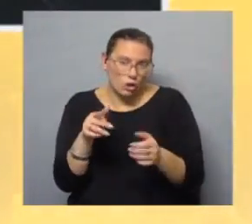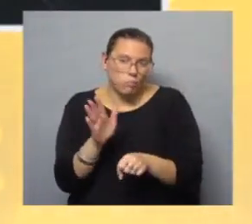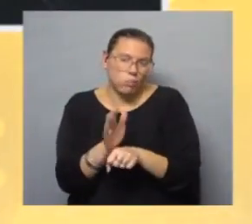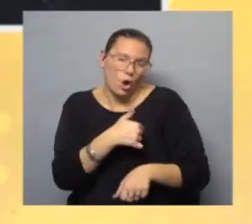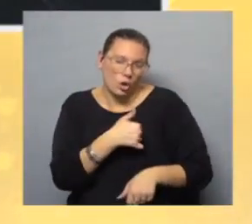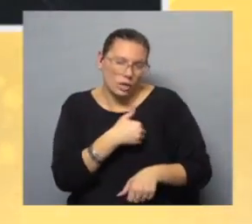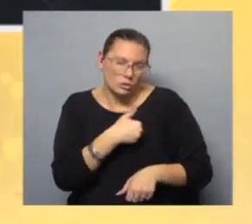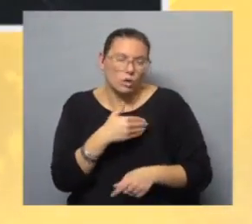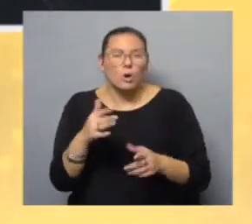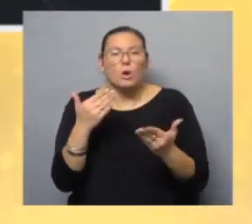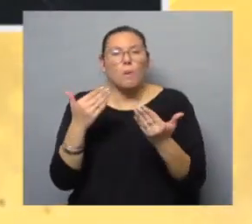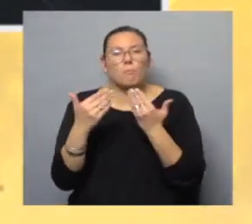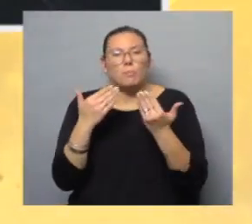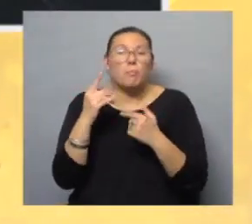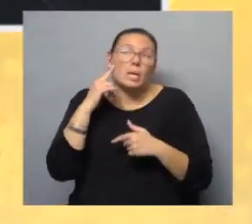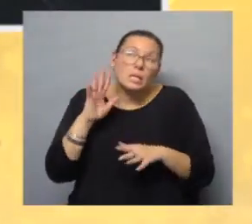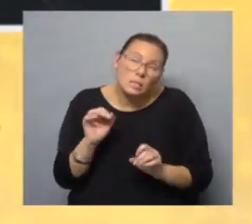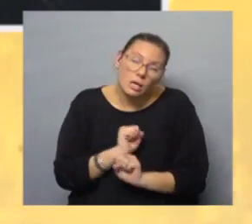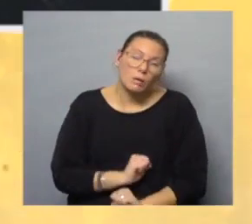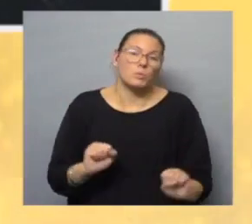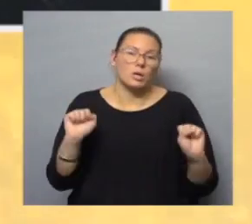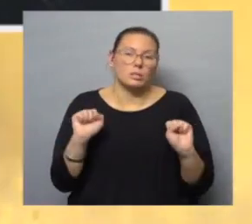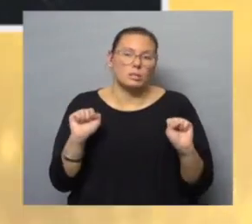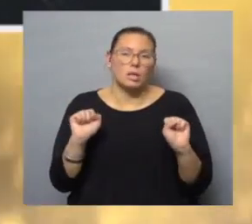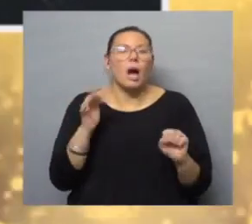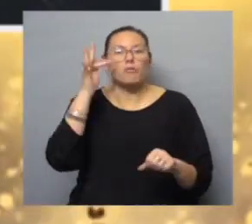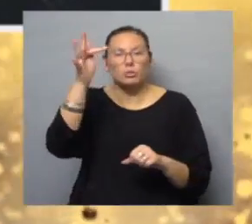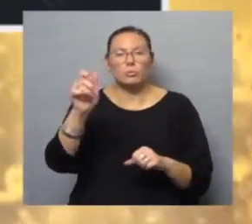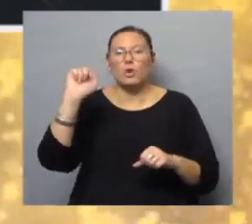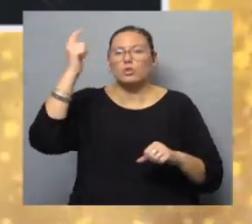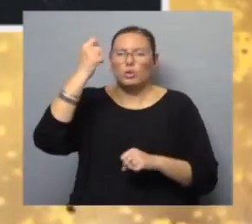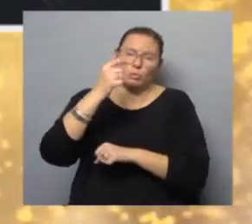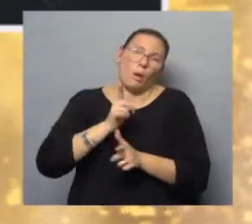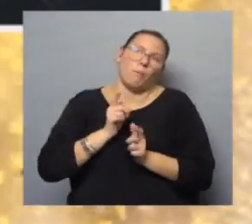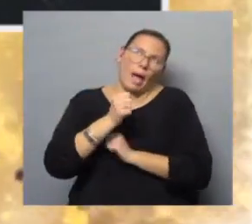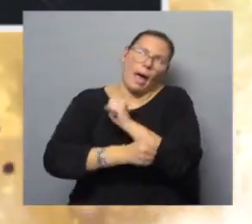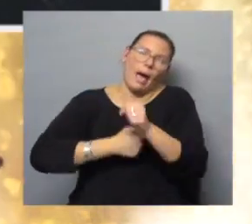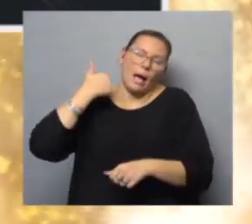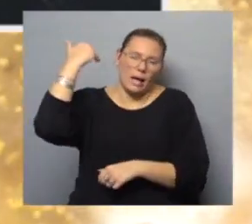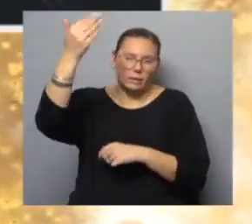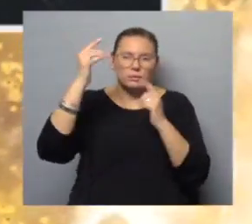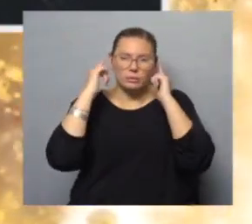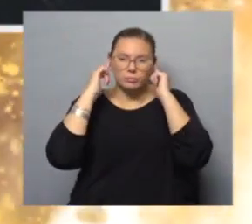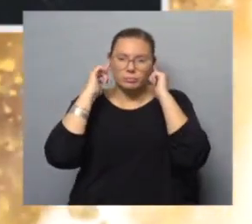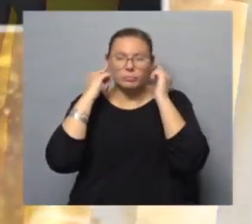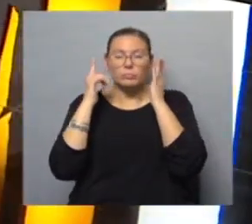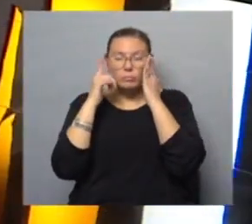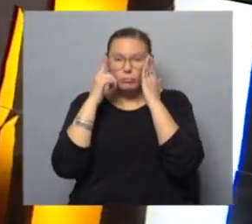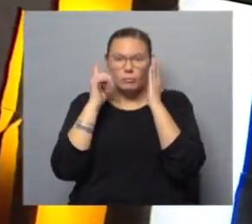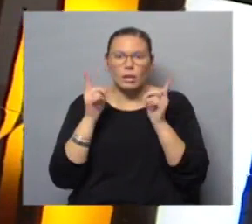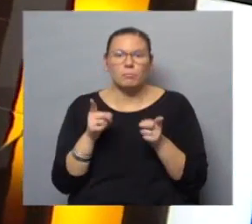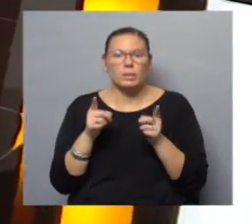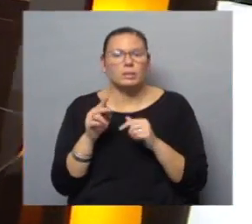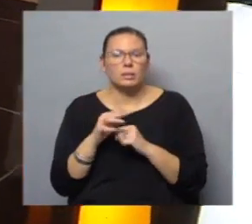y es algo similar a lo que uno espera que vaya a ocurrir con el Sol si uno espera muchísimo tiempo. Acá hay también una